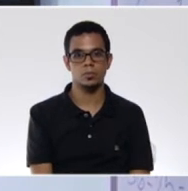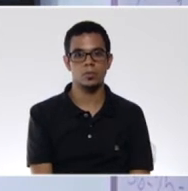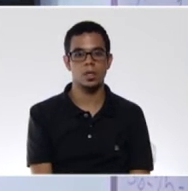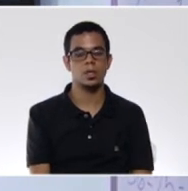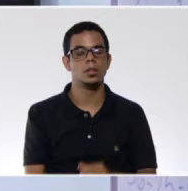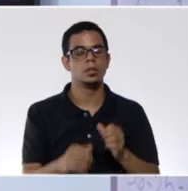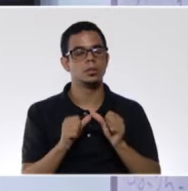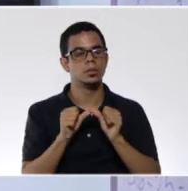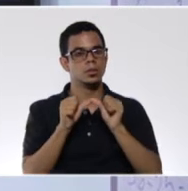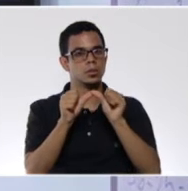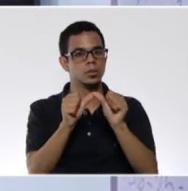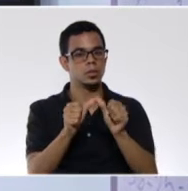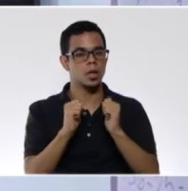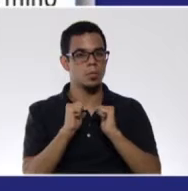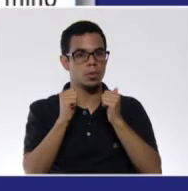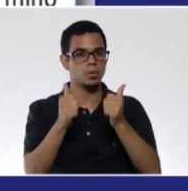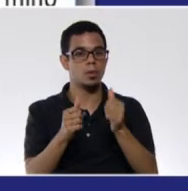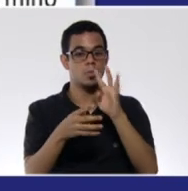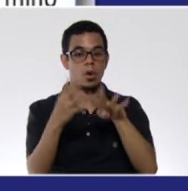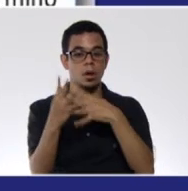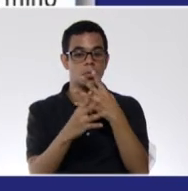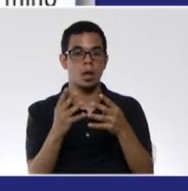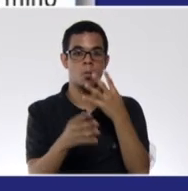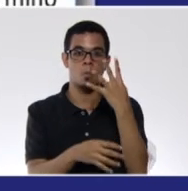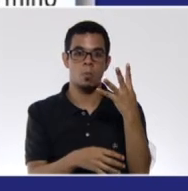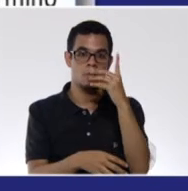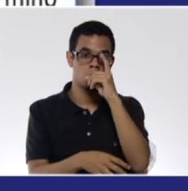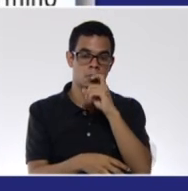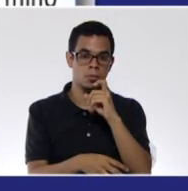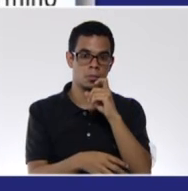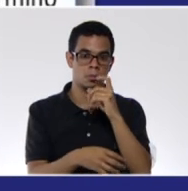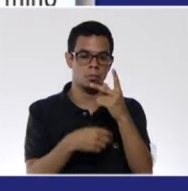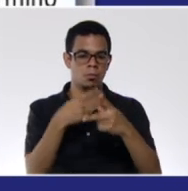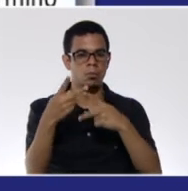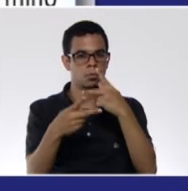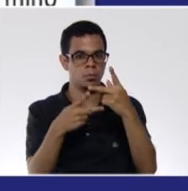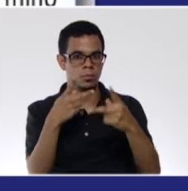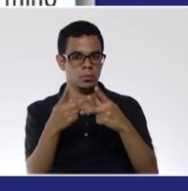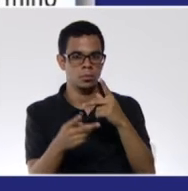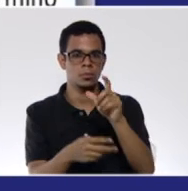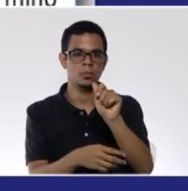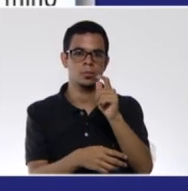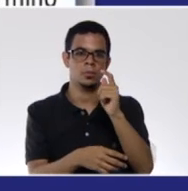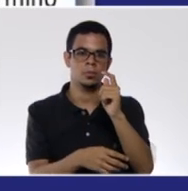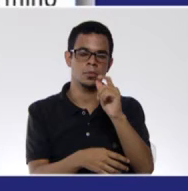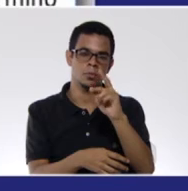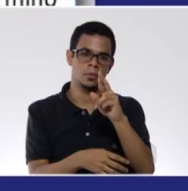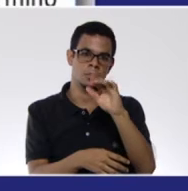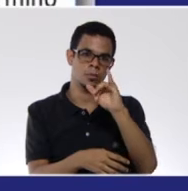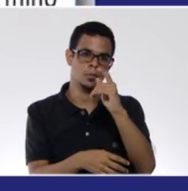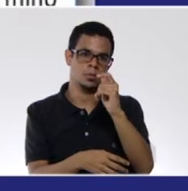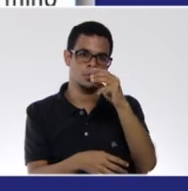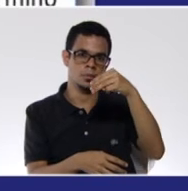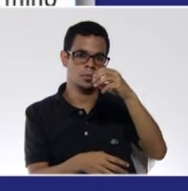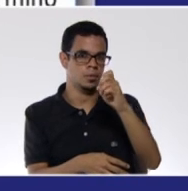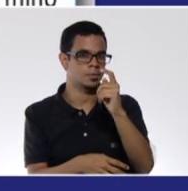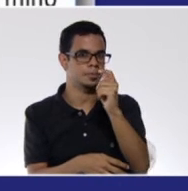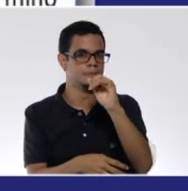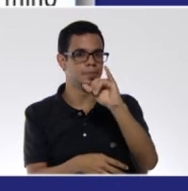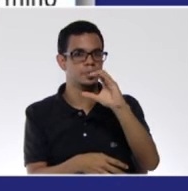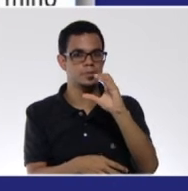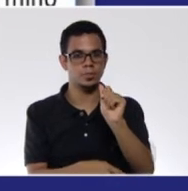Continuemos con la matemática para cuarto año, progresiones aritméticas. La sucesión de